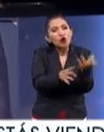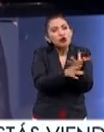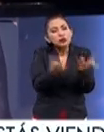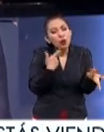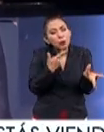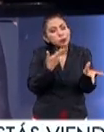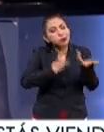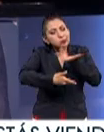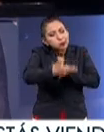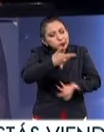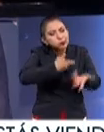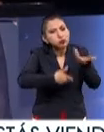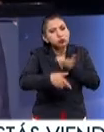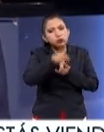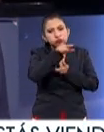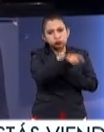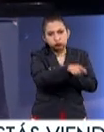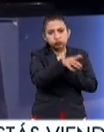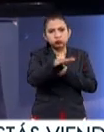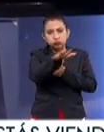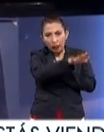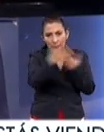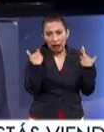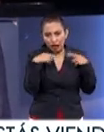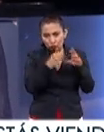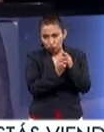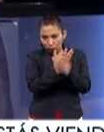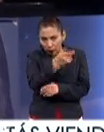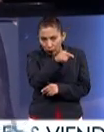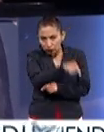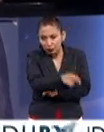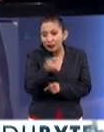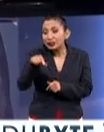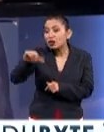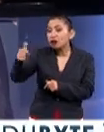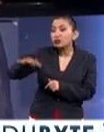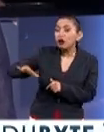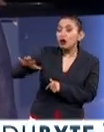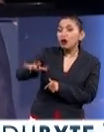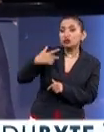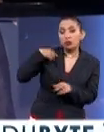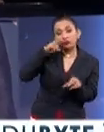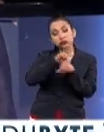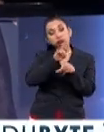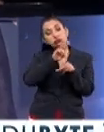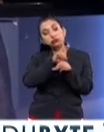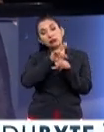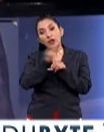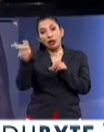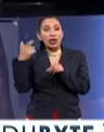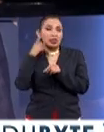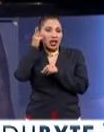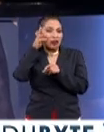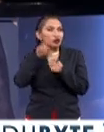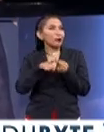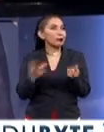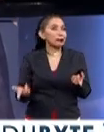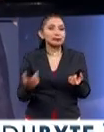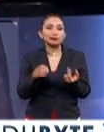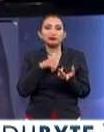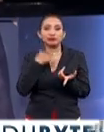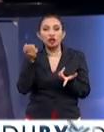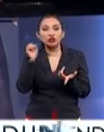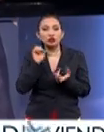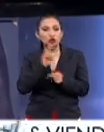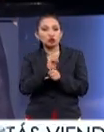de conversación entre esos profesores principiantes y aquellas figuras que los observan, que suelen ser los directores,